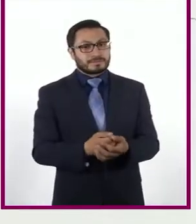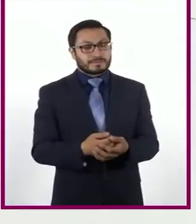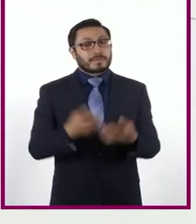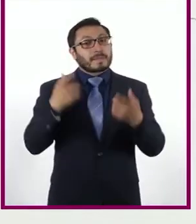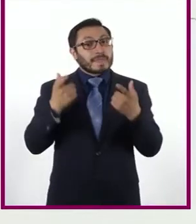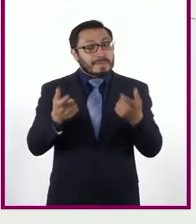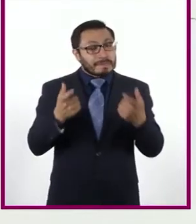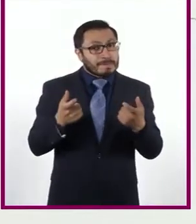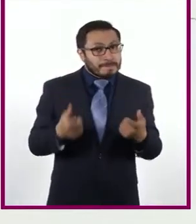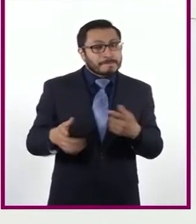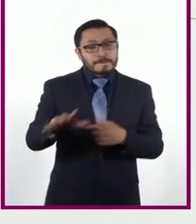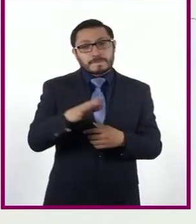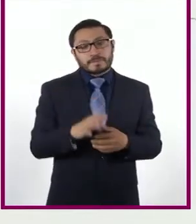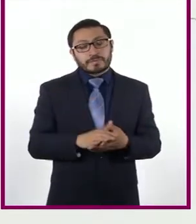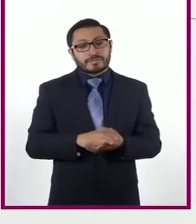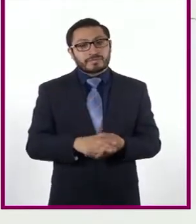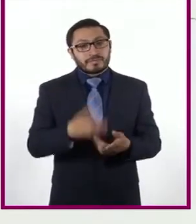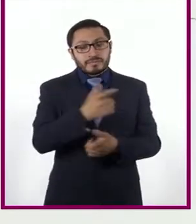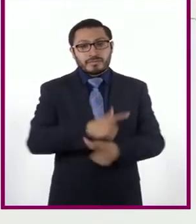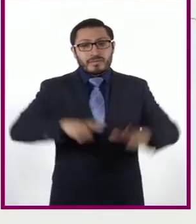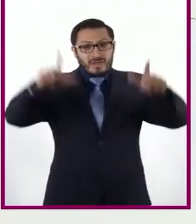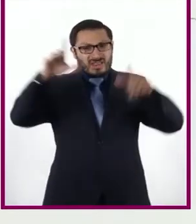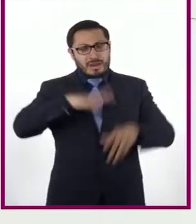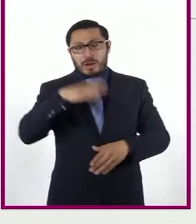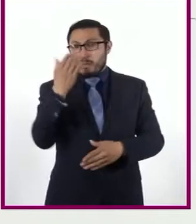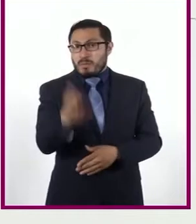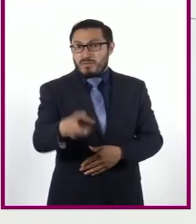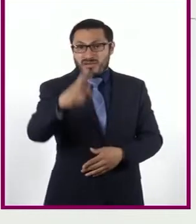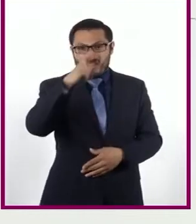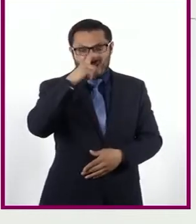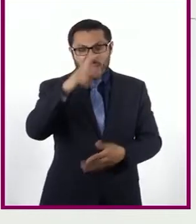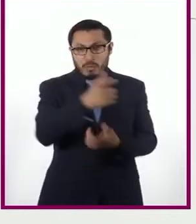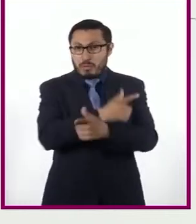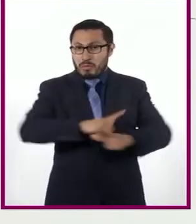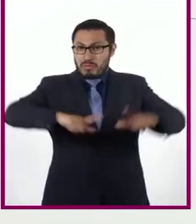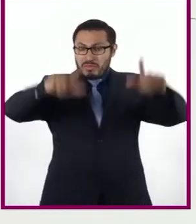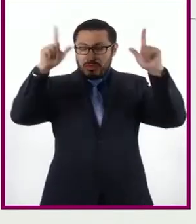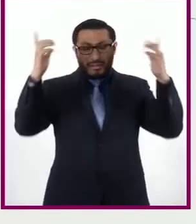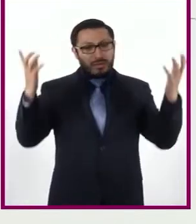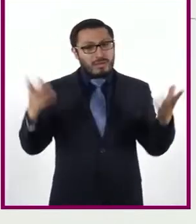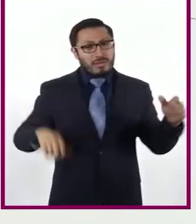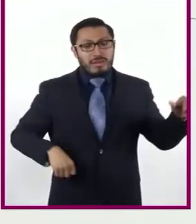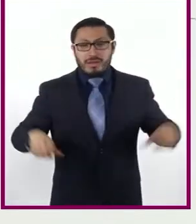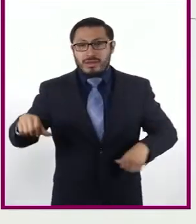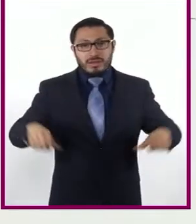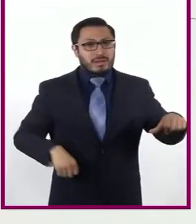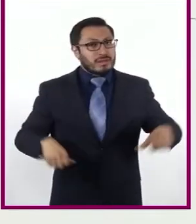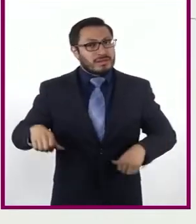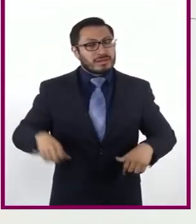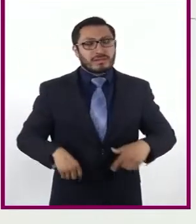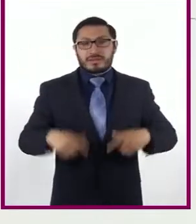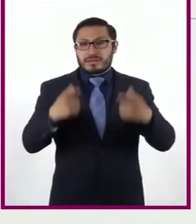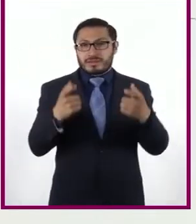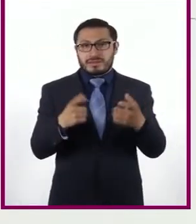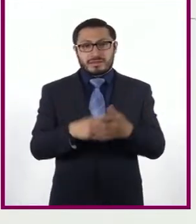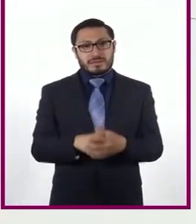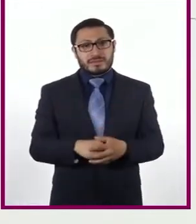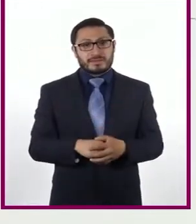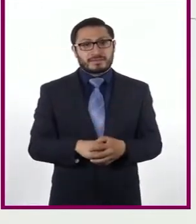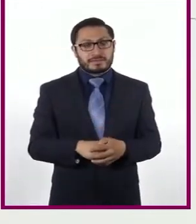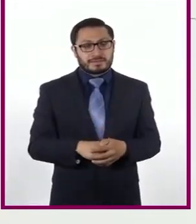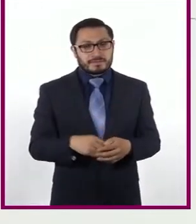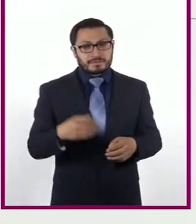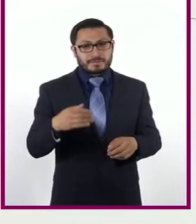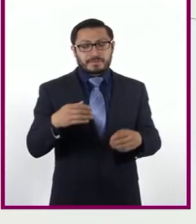económico, el liberalismo exigía una plena libertad de acción en el ejercicio de las actividades económicas. Entre